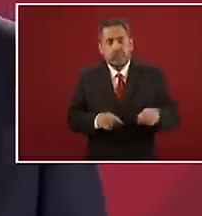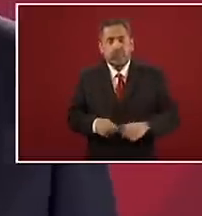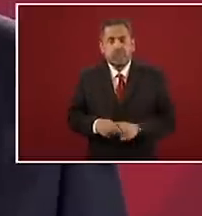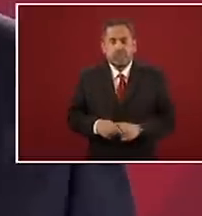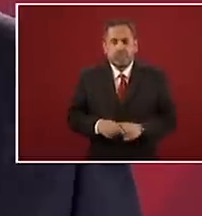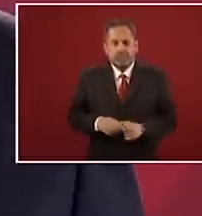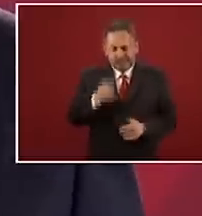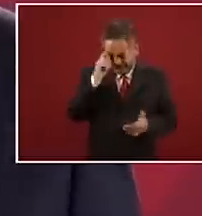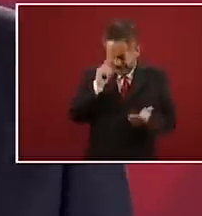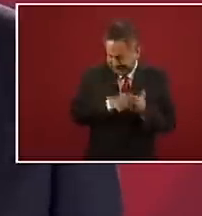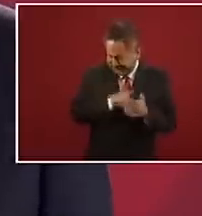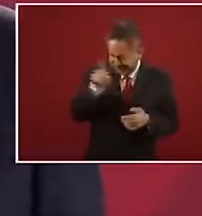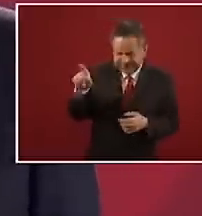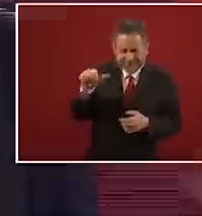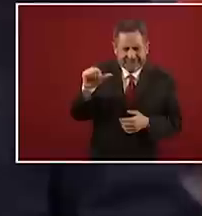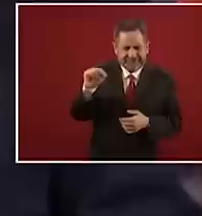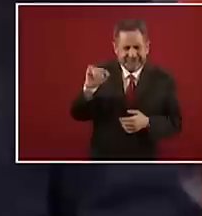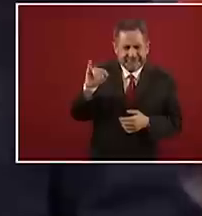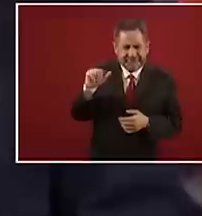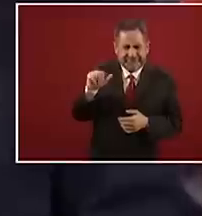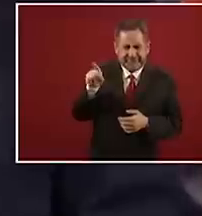Creo que en Asia.